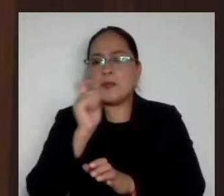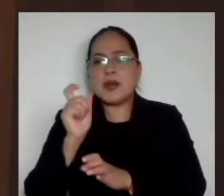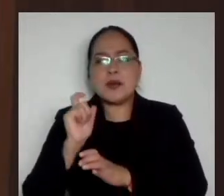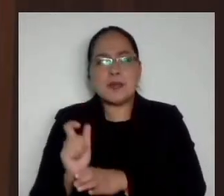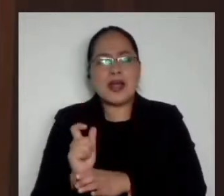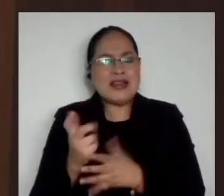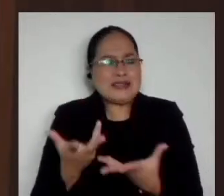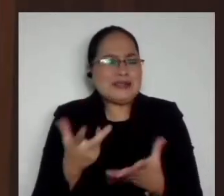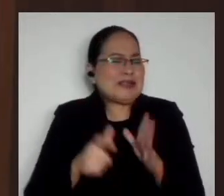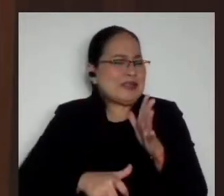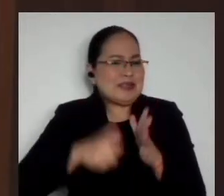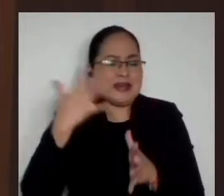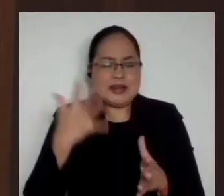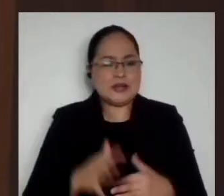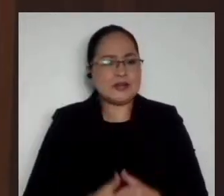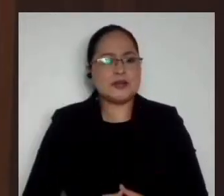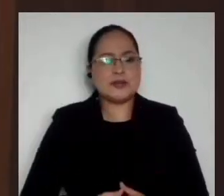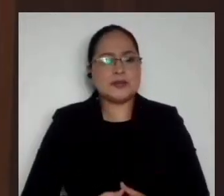Y aparte,